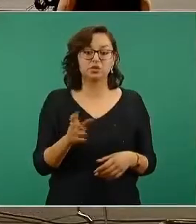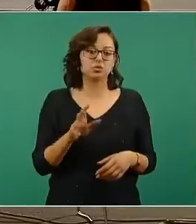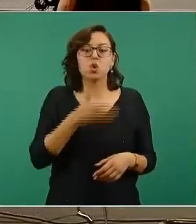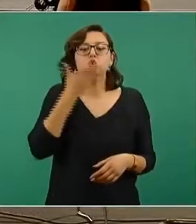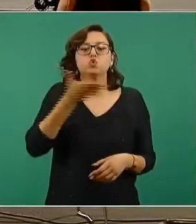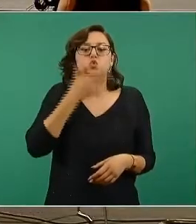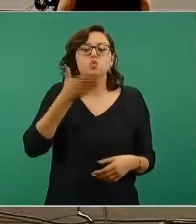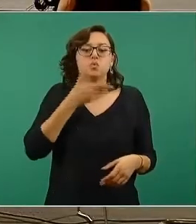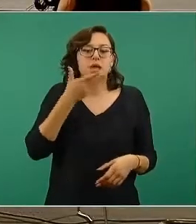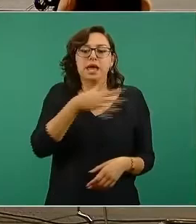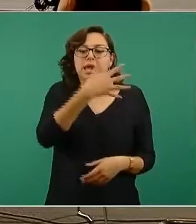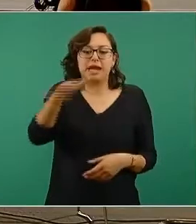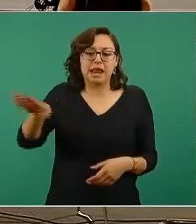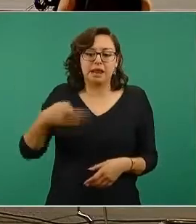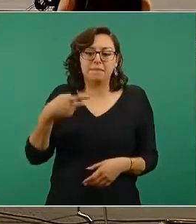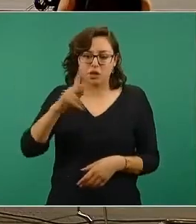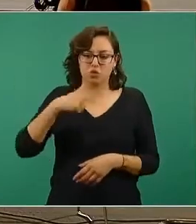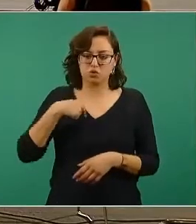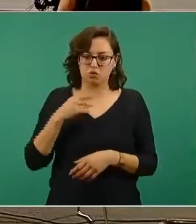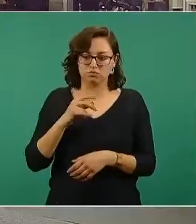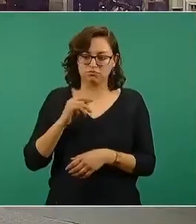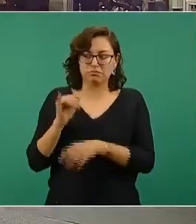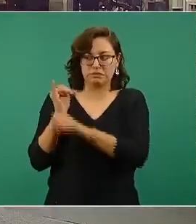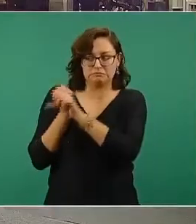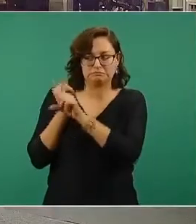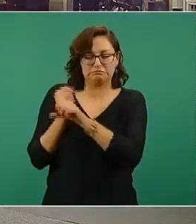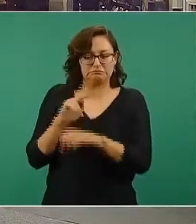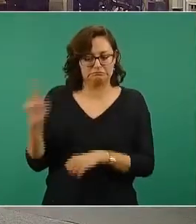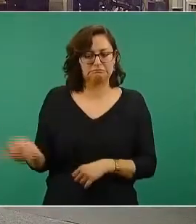lo averiguo específicamente.